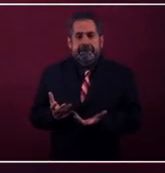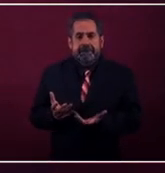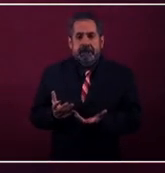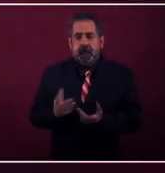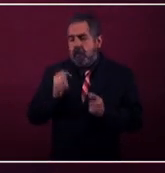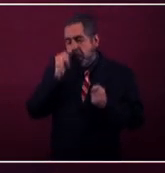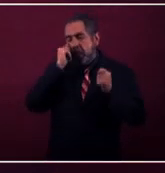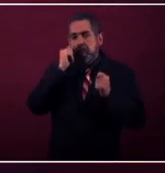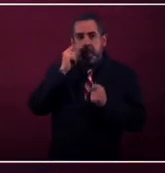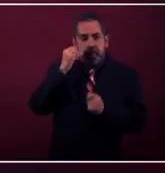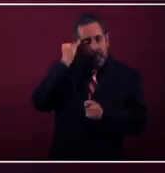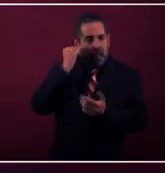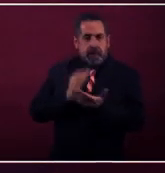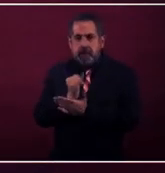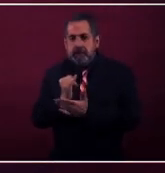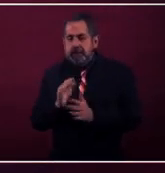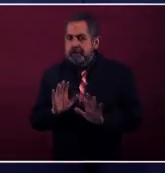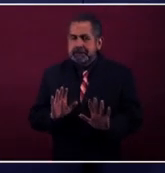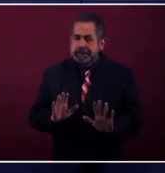arbitrarias.